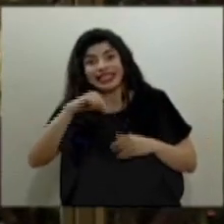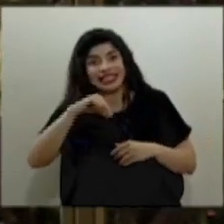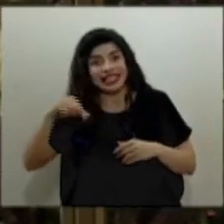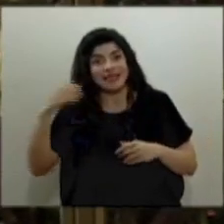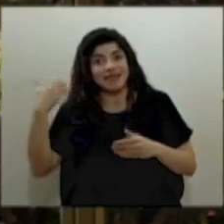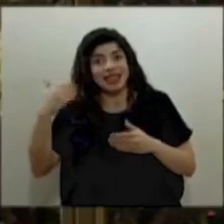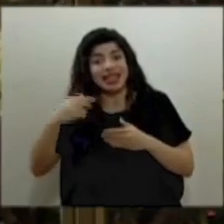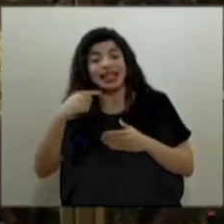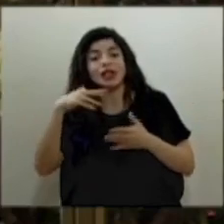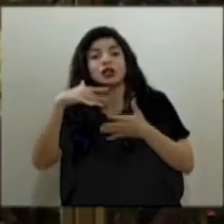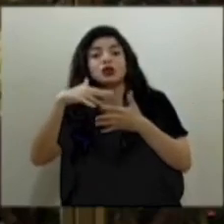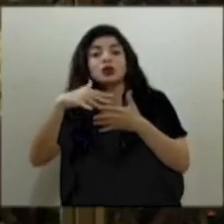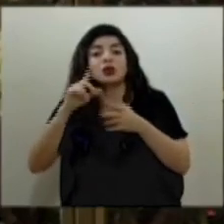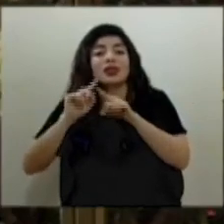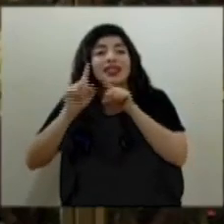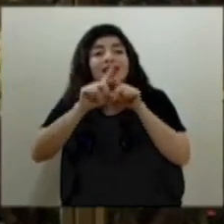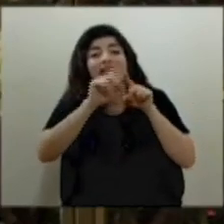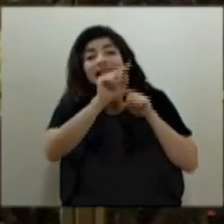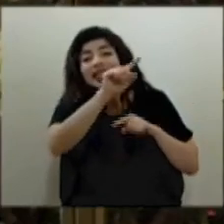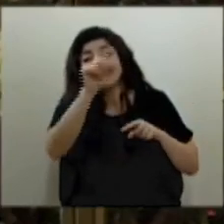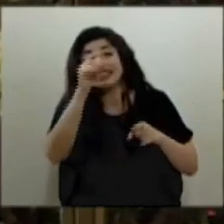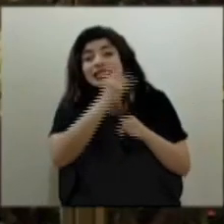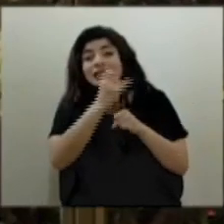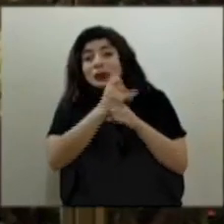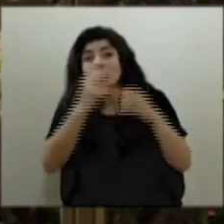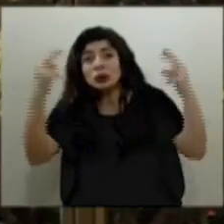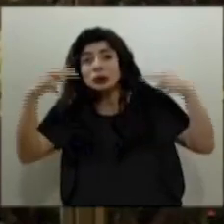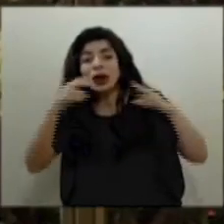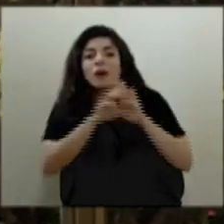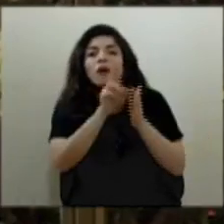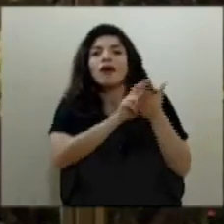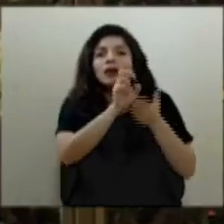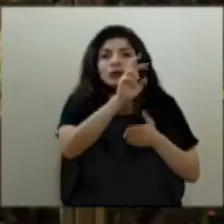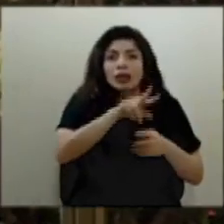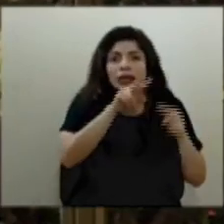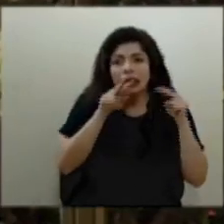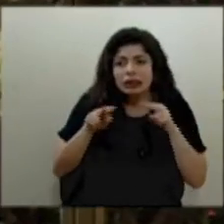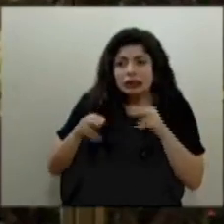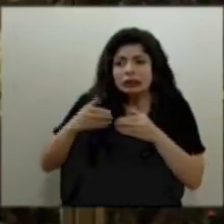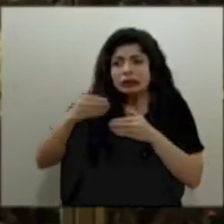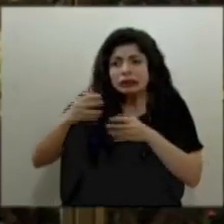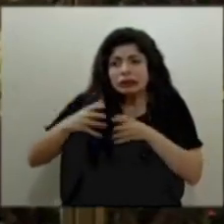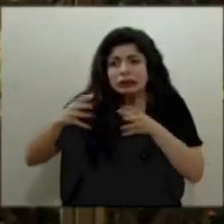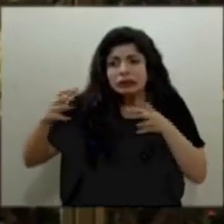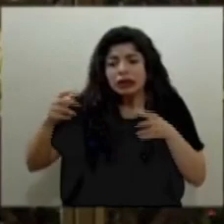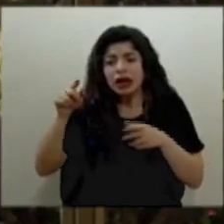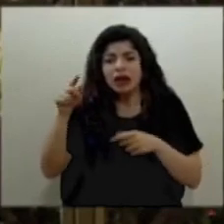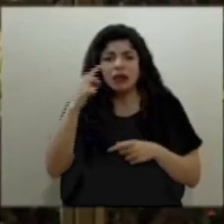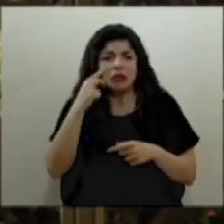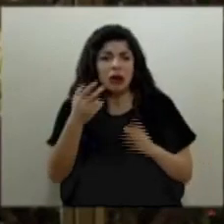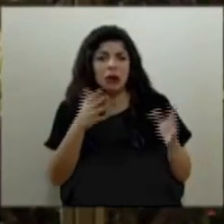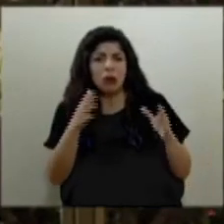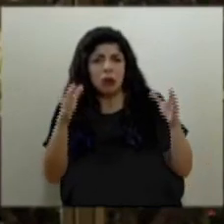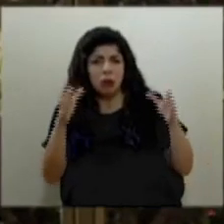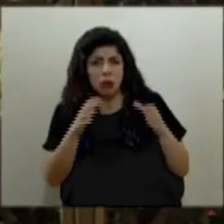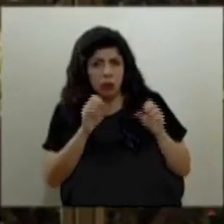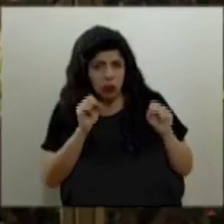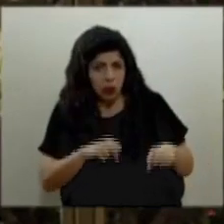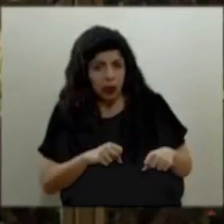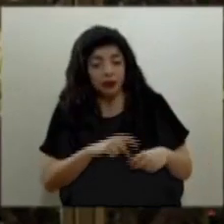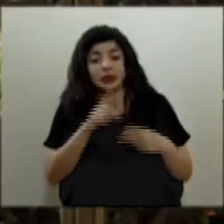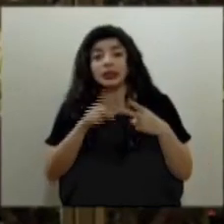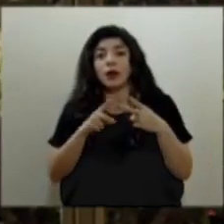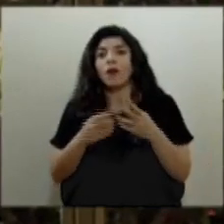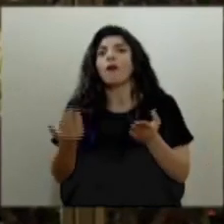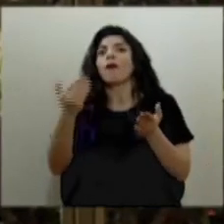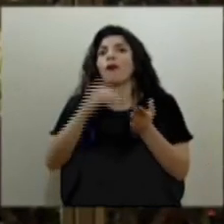semana estudios de diferentes instituciones como la UCR, para ponerle algún ejemplo. Segundo, usted está convocado de